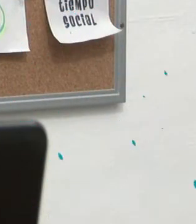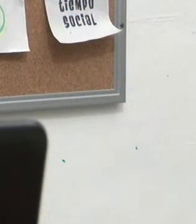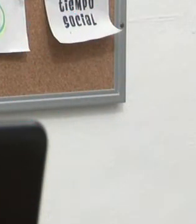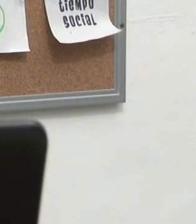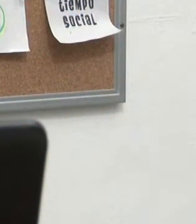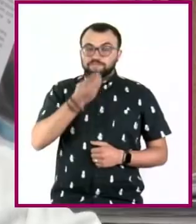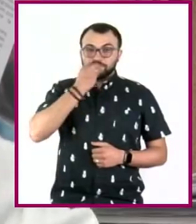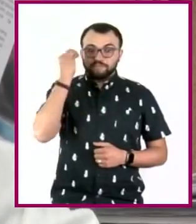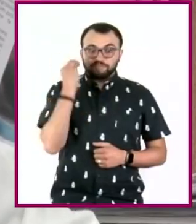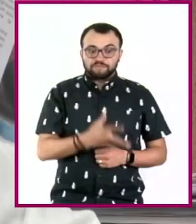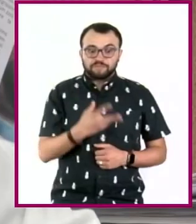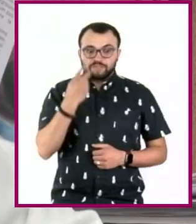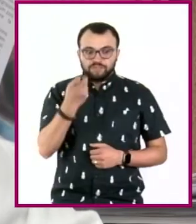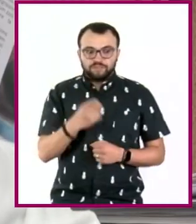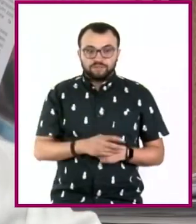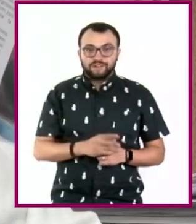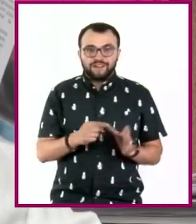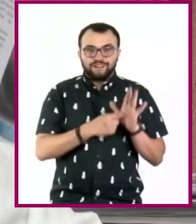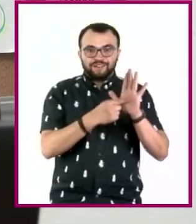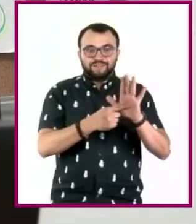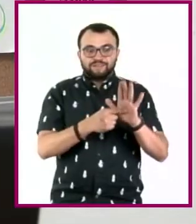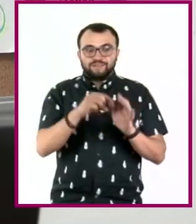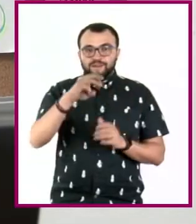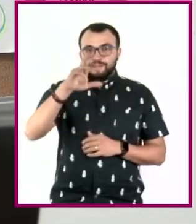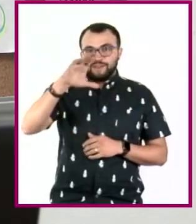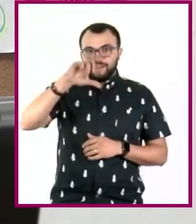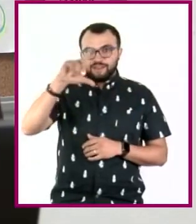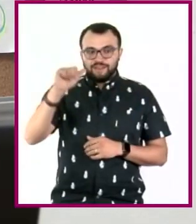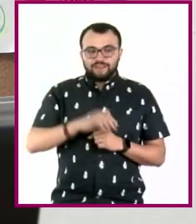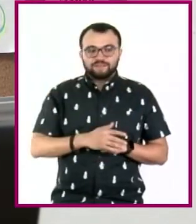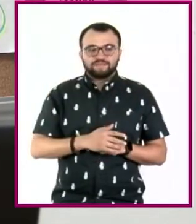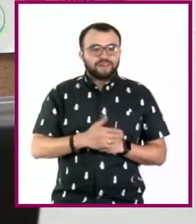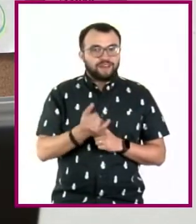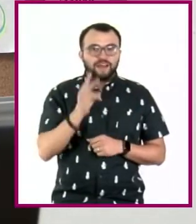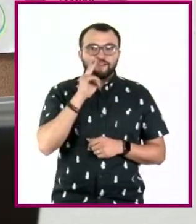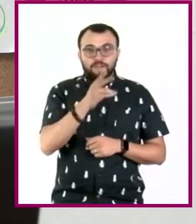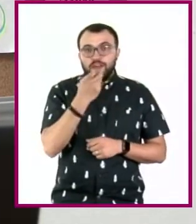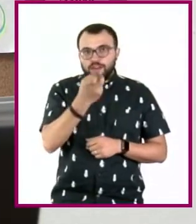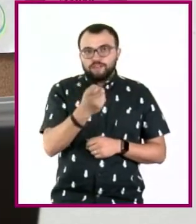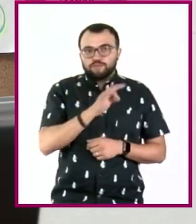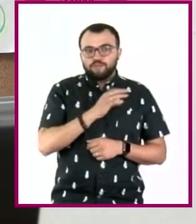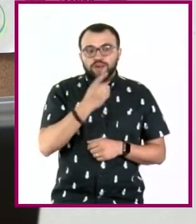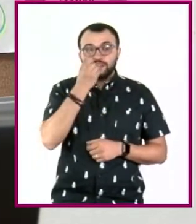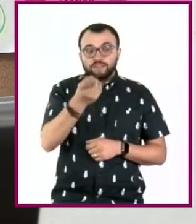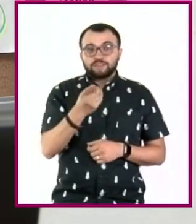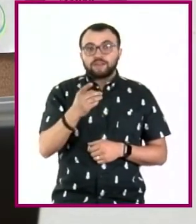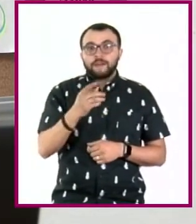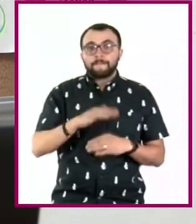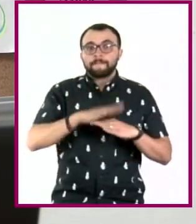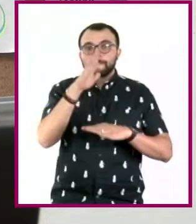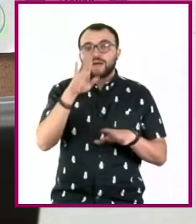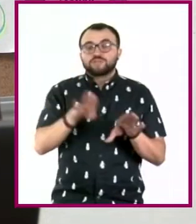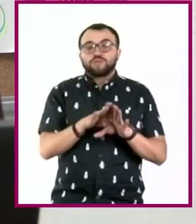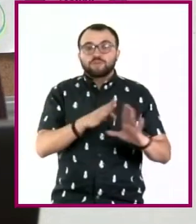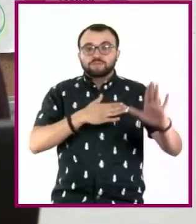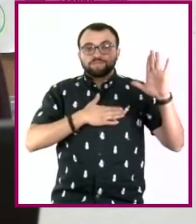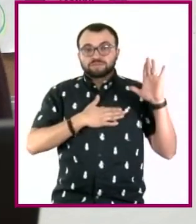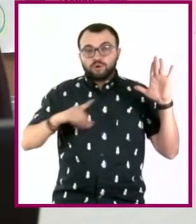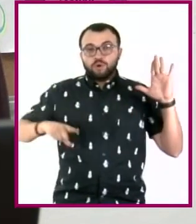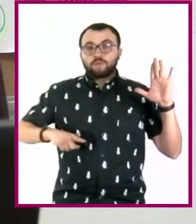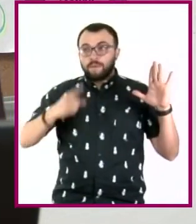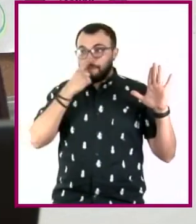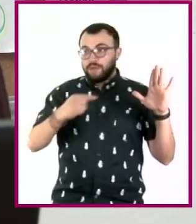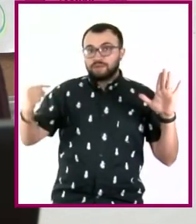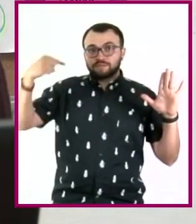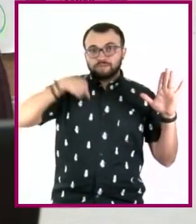¡Está padrísimo! ¿Se lo mostramos a Mireya? Claro, esto por lo menos nos dice que habrá más compromiso de los gobiernos hacia nosotros